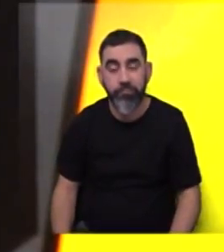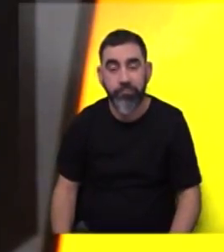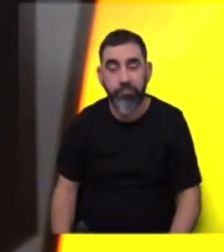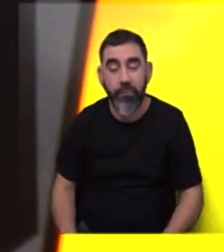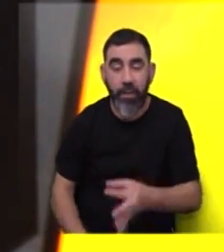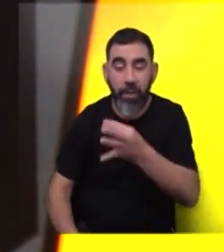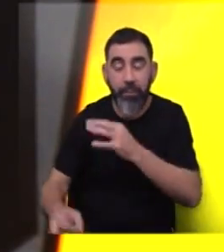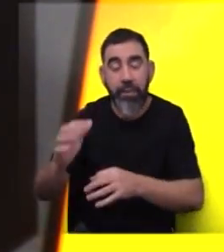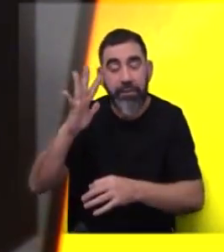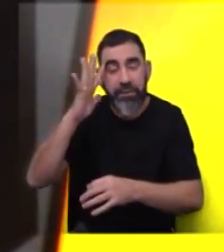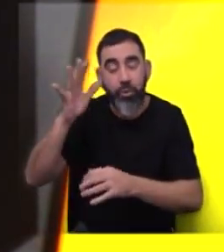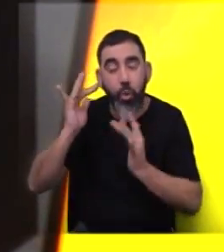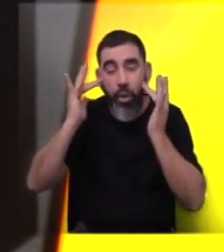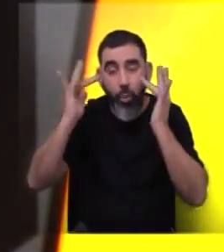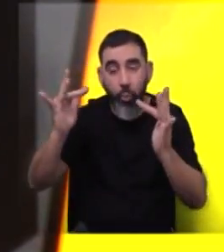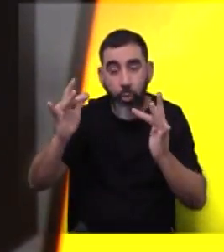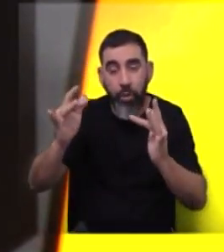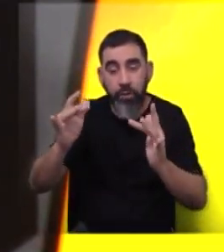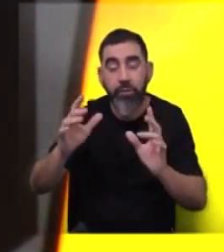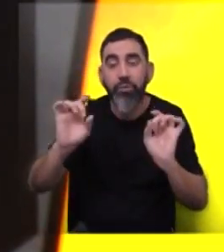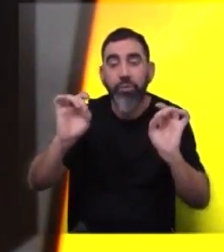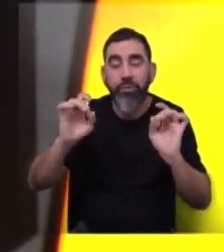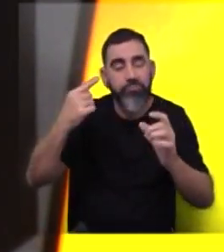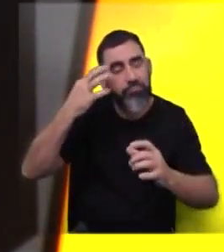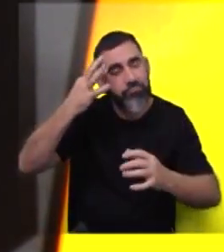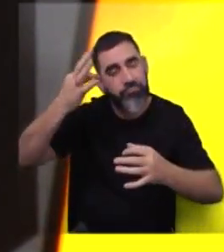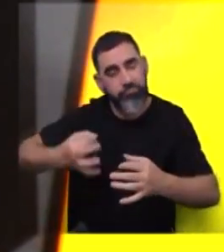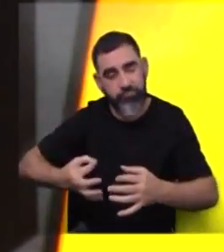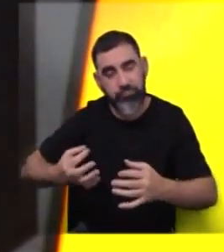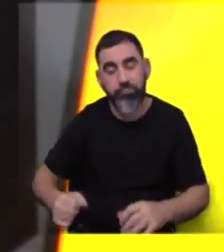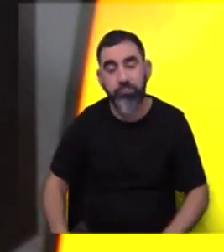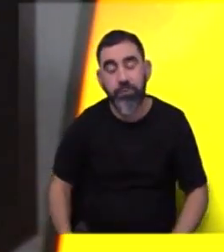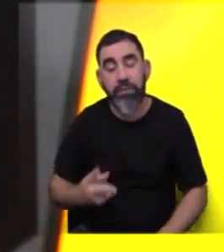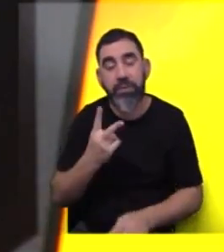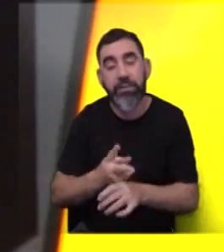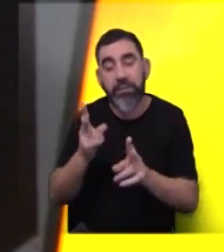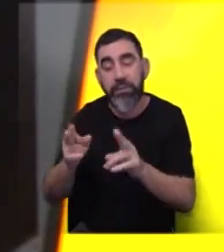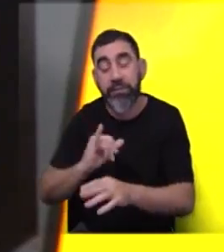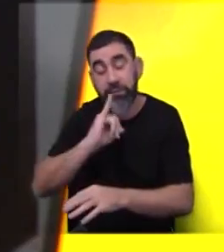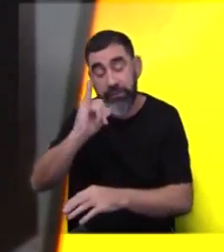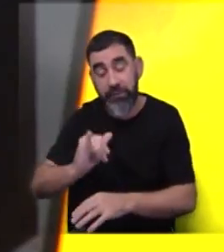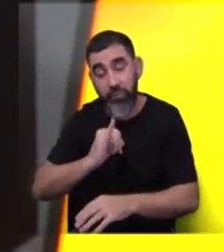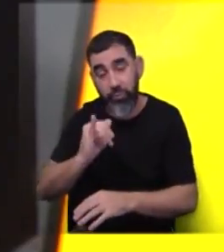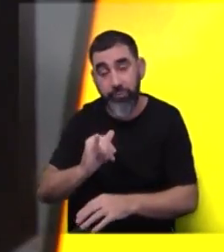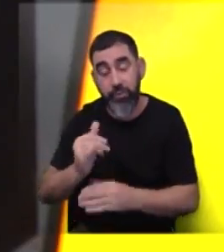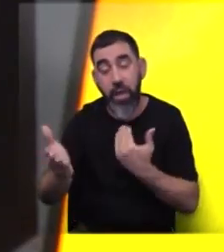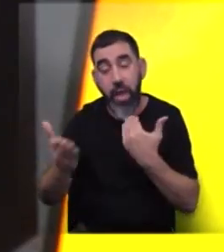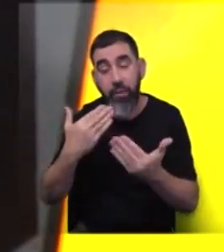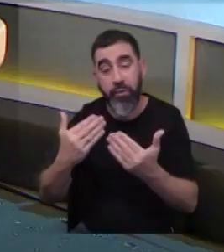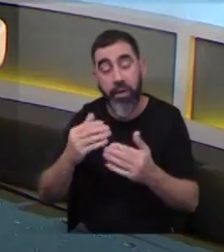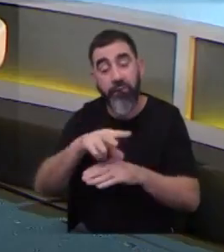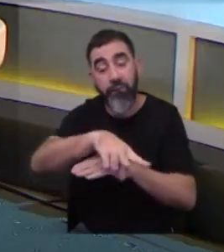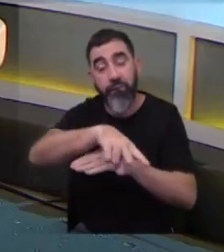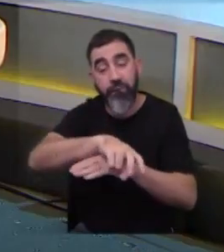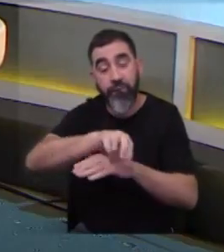la psicoeducación del vuelo, claro, de que nos gane nuestra parte racional, ¿no? Y bueno, en la segunda parte del informe vamos a hablar de la física